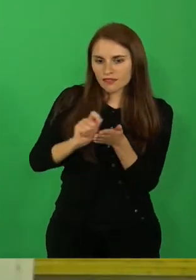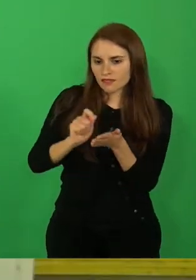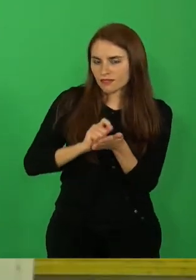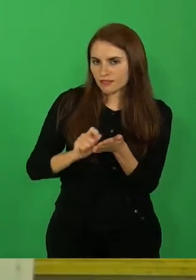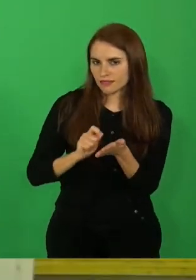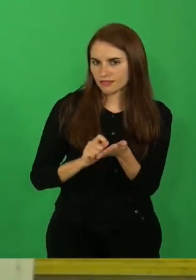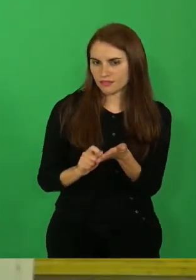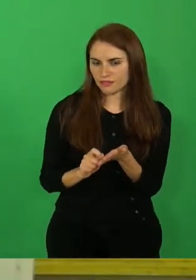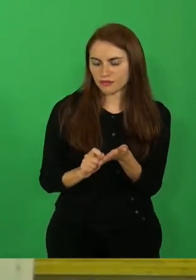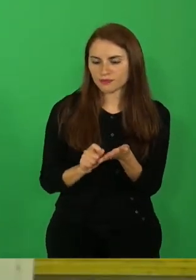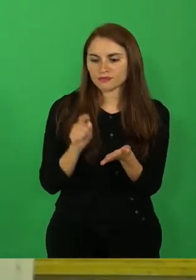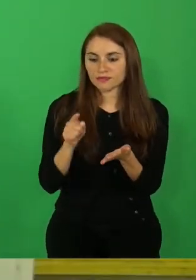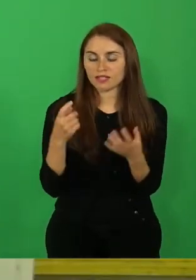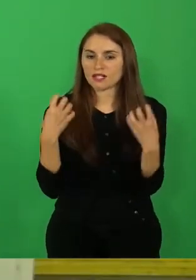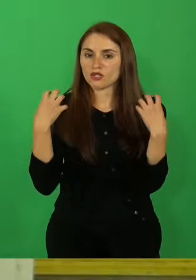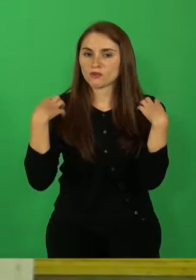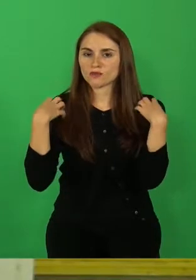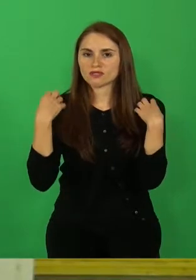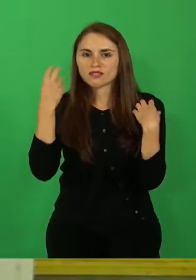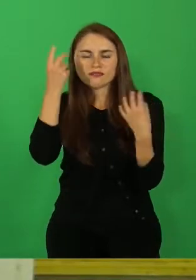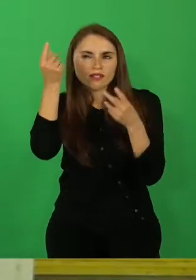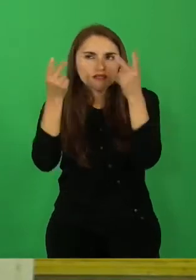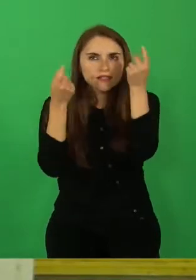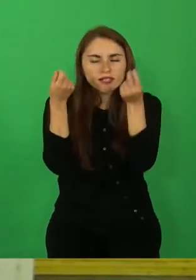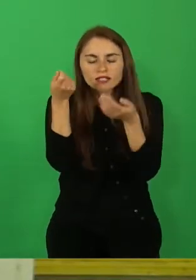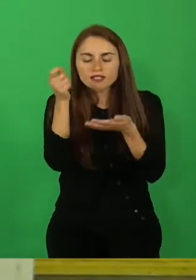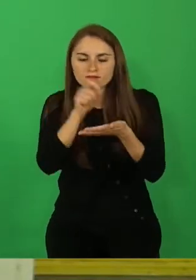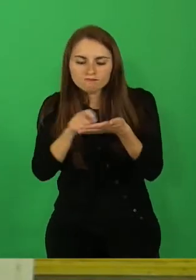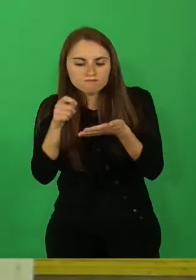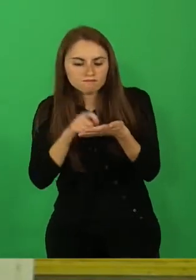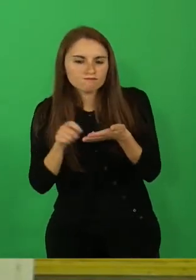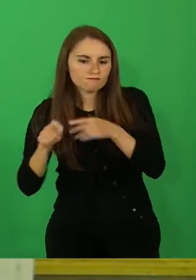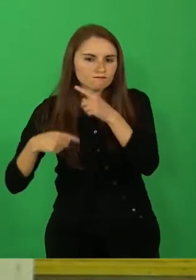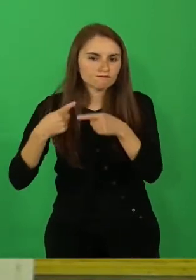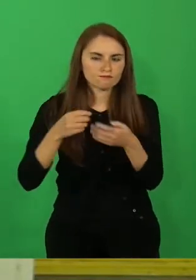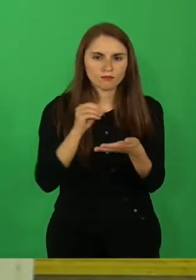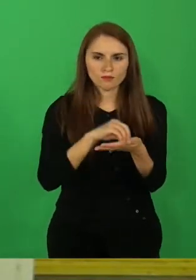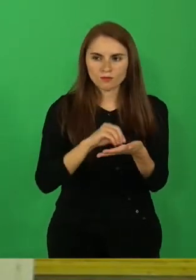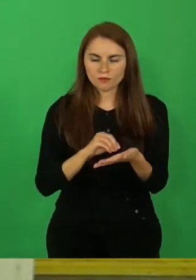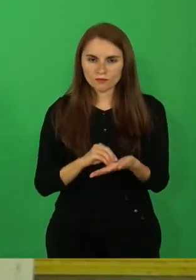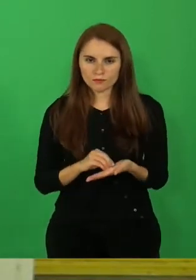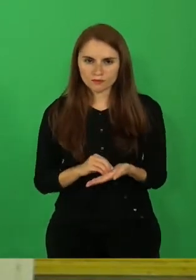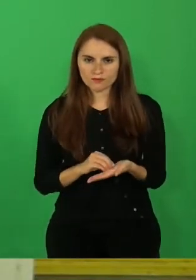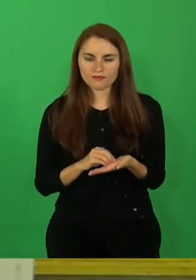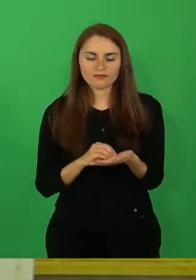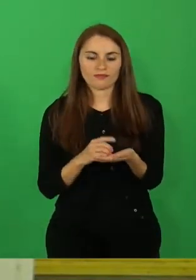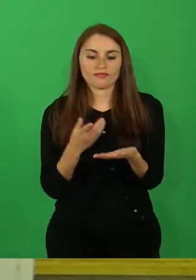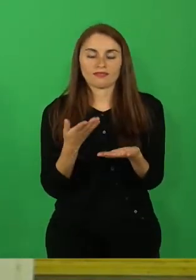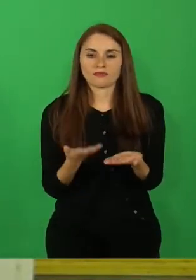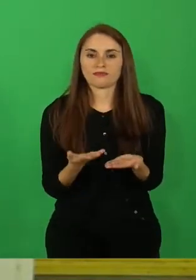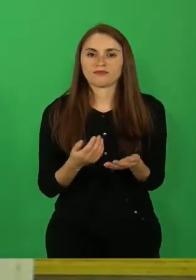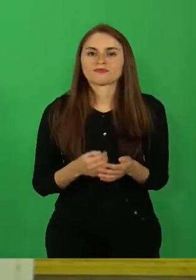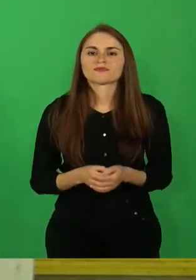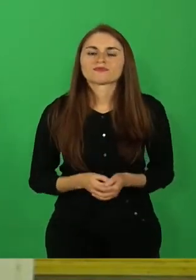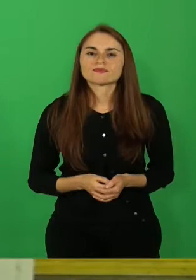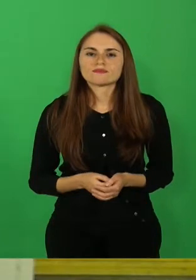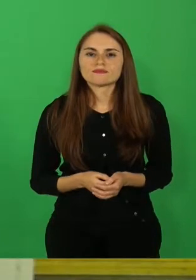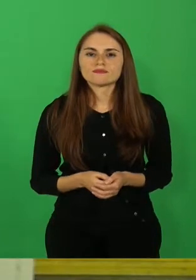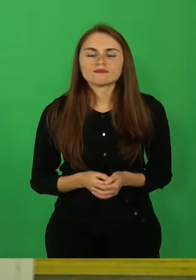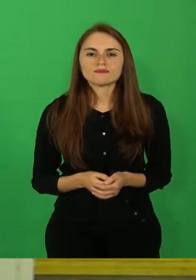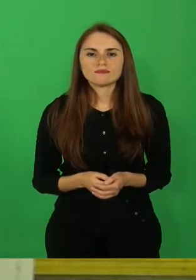El autor es el encargado de crear este mundo, de inventar los personajes y de darle vida al relato.